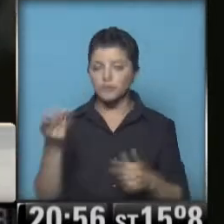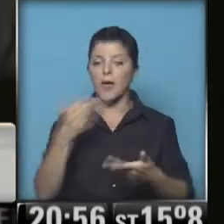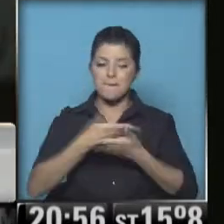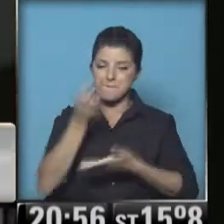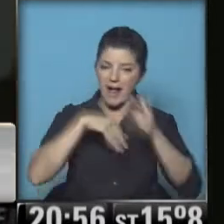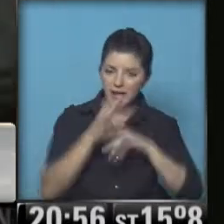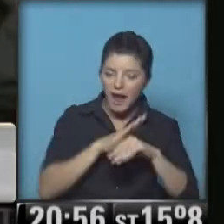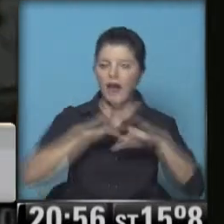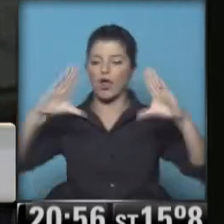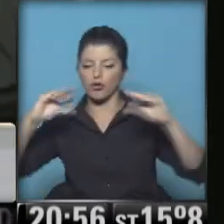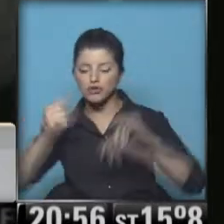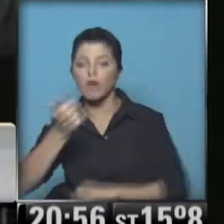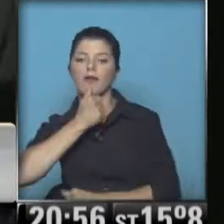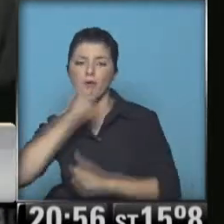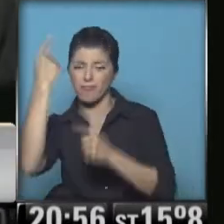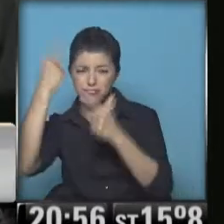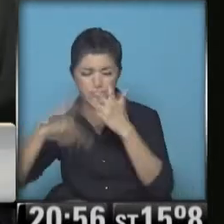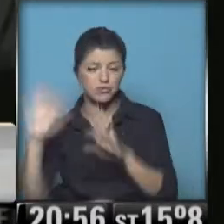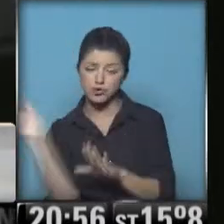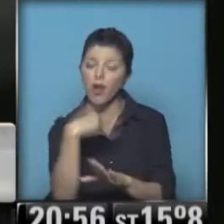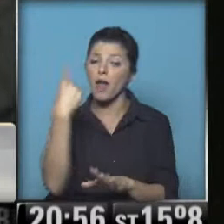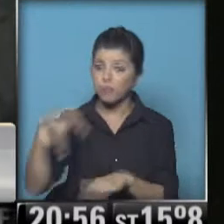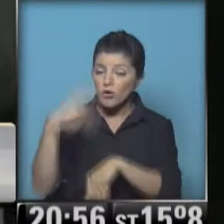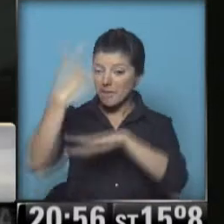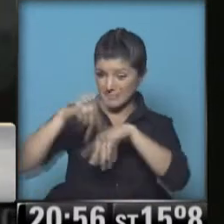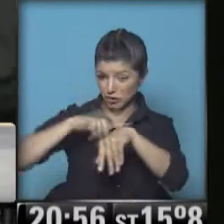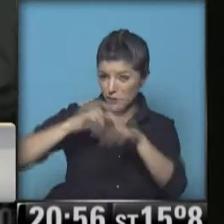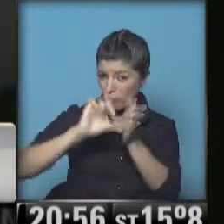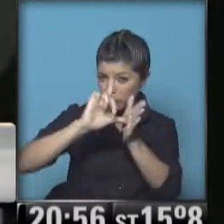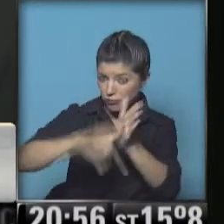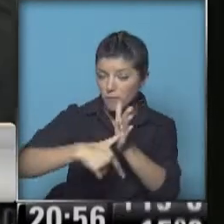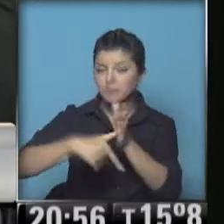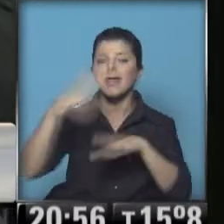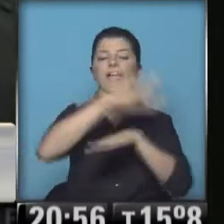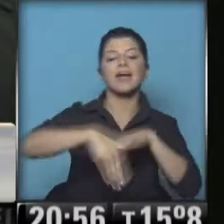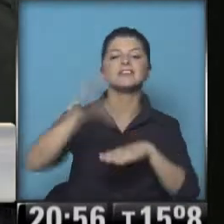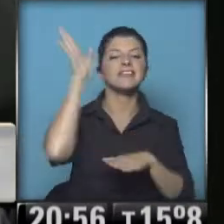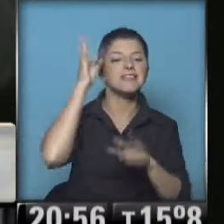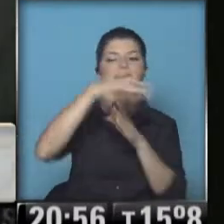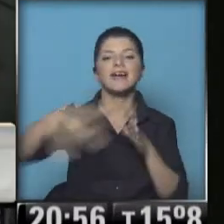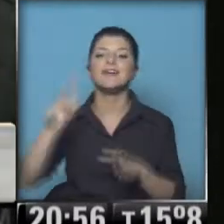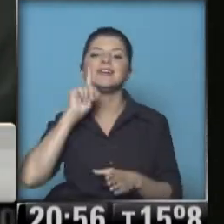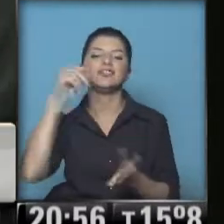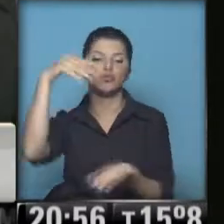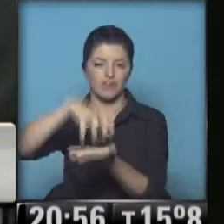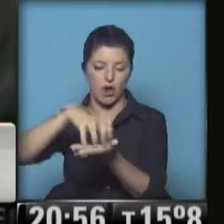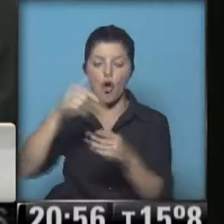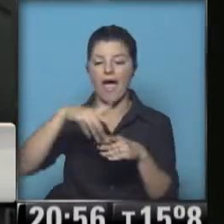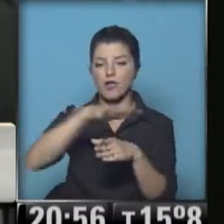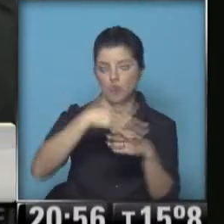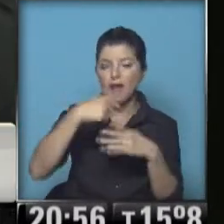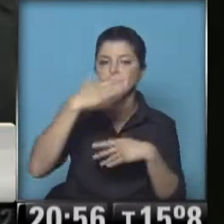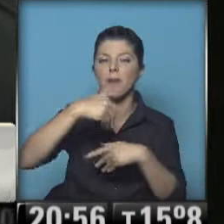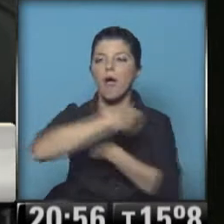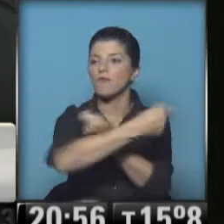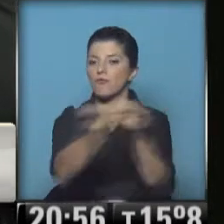agua, colchones, todo lo que se pueda necesitar, alimentos no perecederos. Italia e Ituzaingó, aquí en la localidad de Luján, de allí se va a distribuir hacia